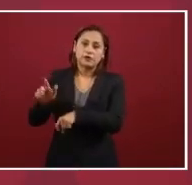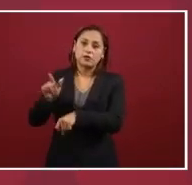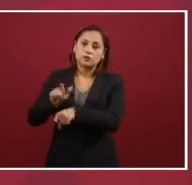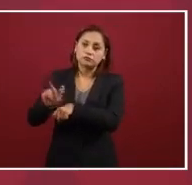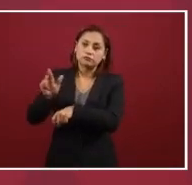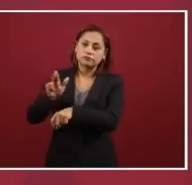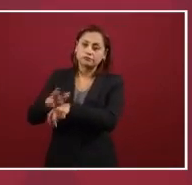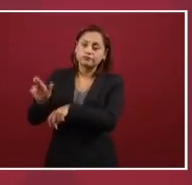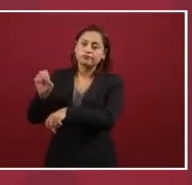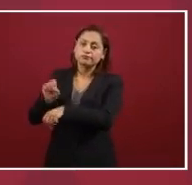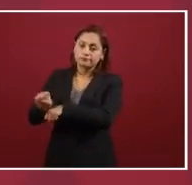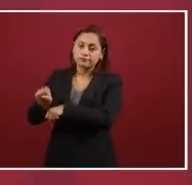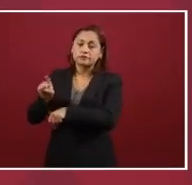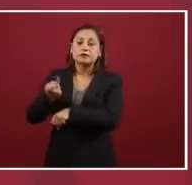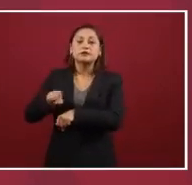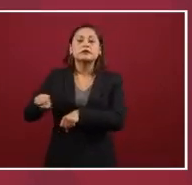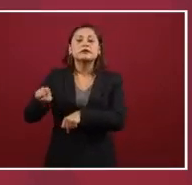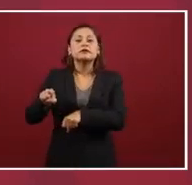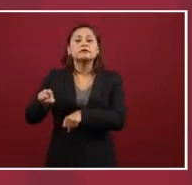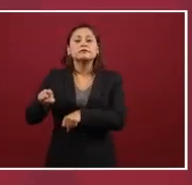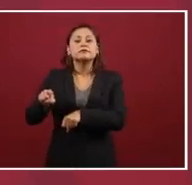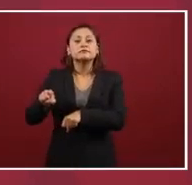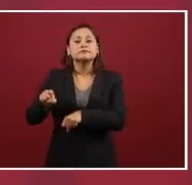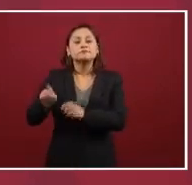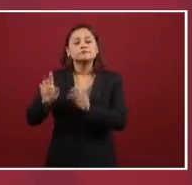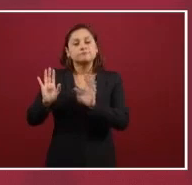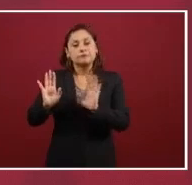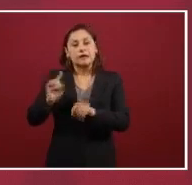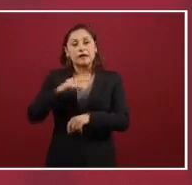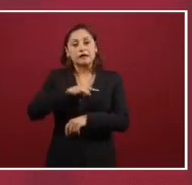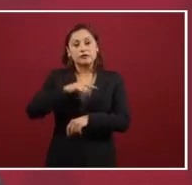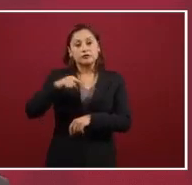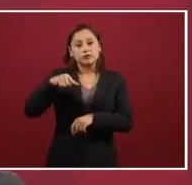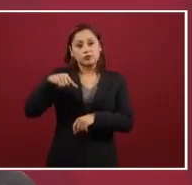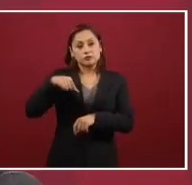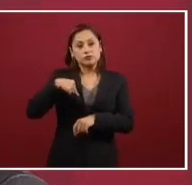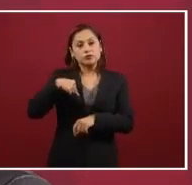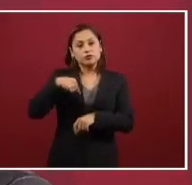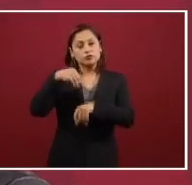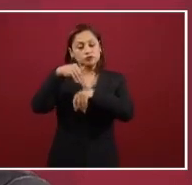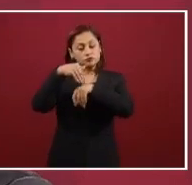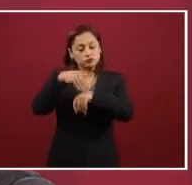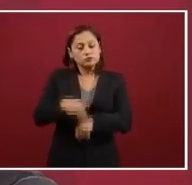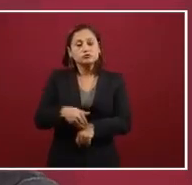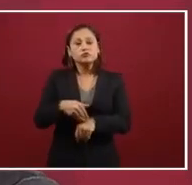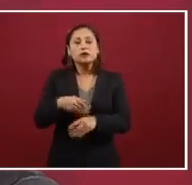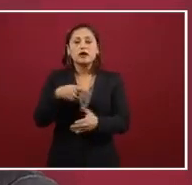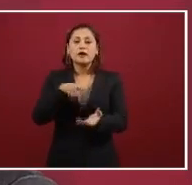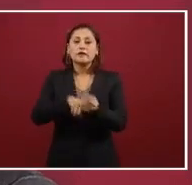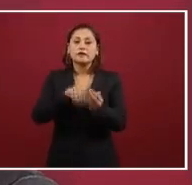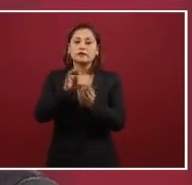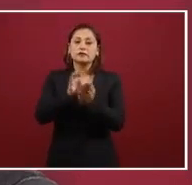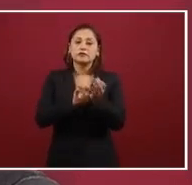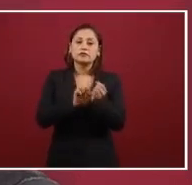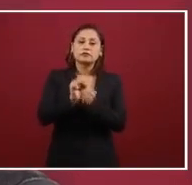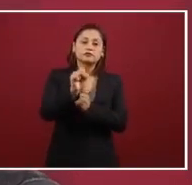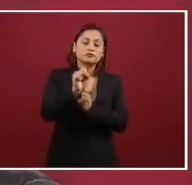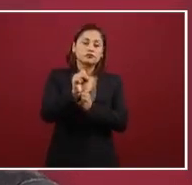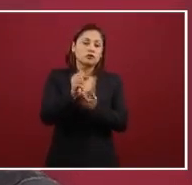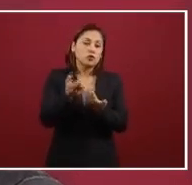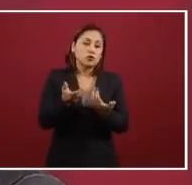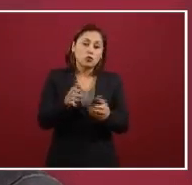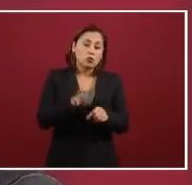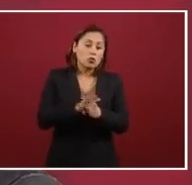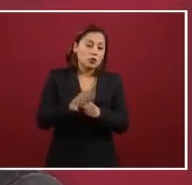Nosotros partimos de la base de nuestros principios constitucionales. El primer principio constitucional es la no